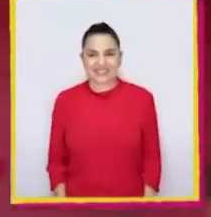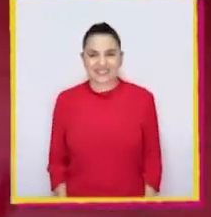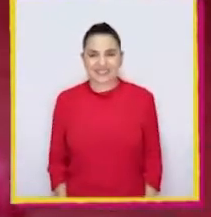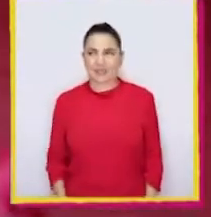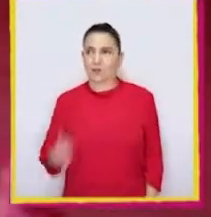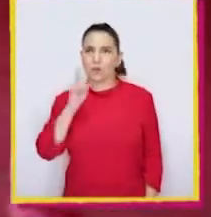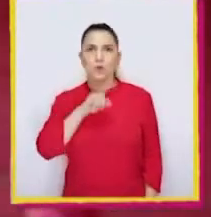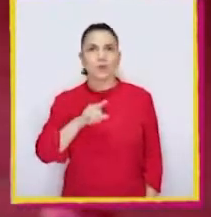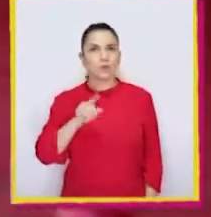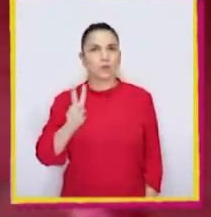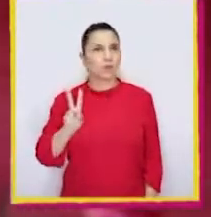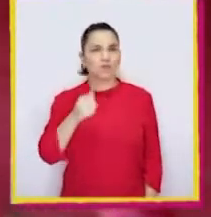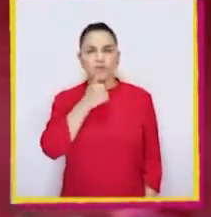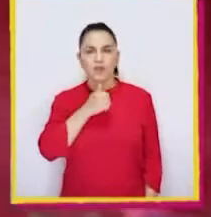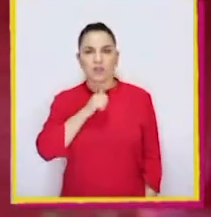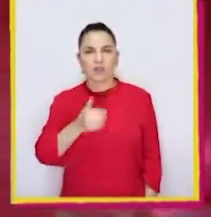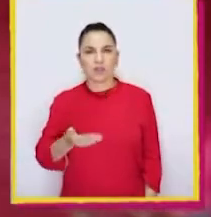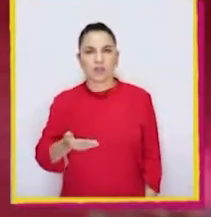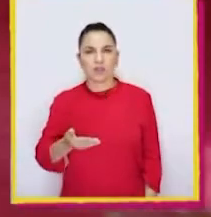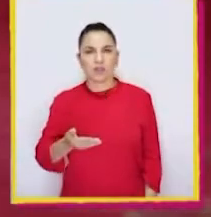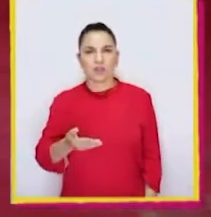Atrás. ¿Y los últimos dos?